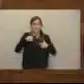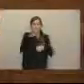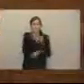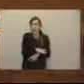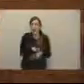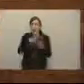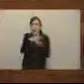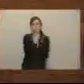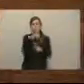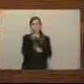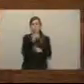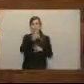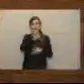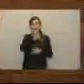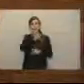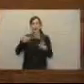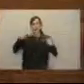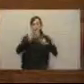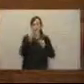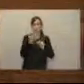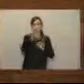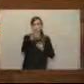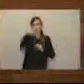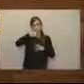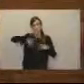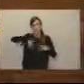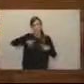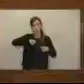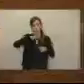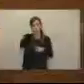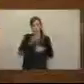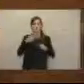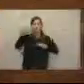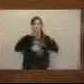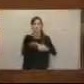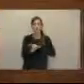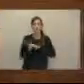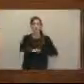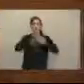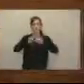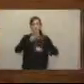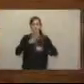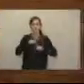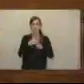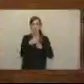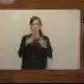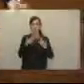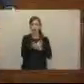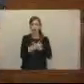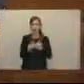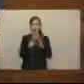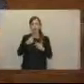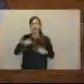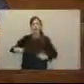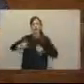Mi grupo es consciente de los inconvenientes y las limitaciones a las que nos enfrentamos en este asunto. Pero me van a permitir, señorías socialistas, que